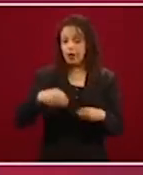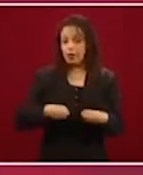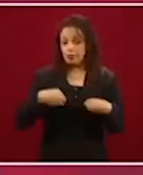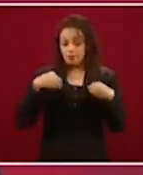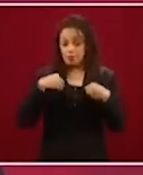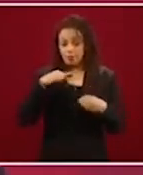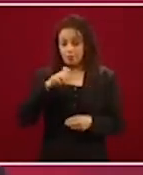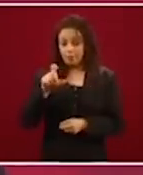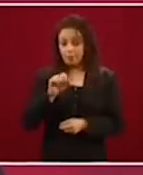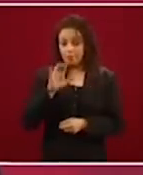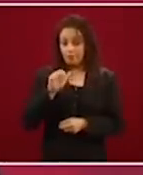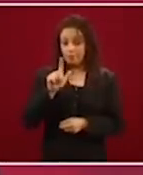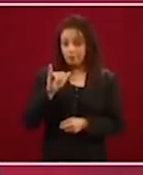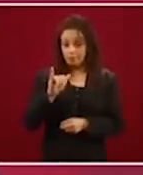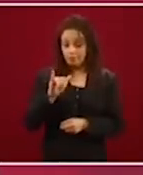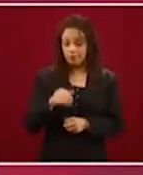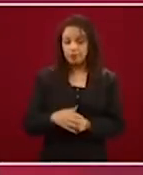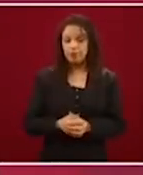la que